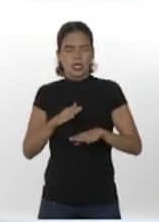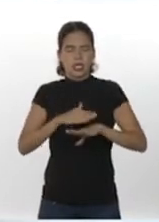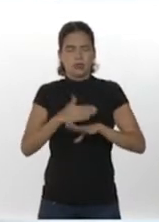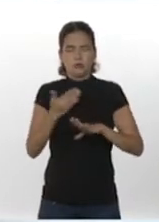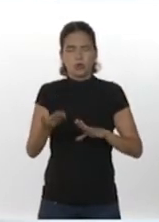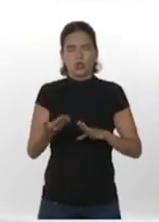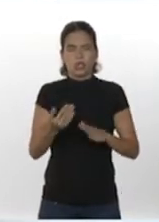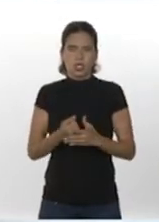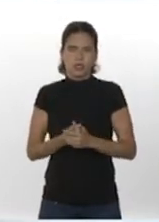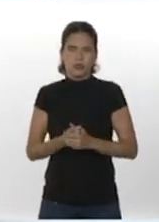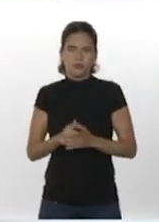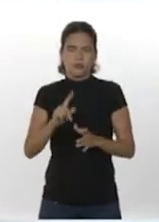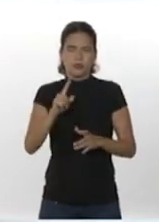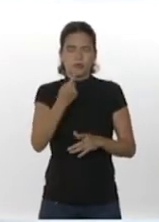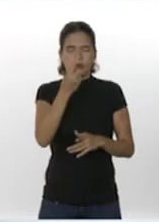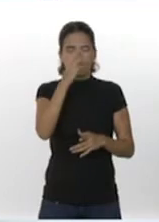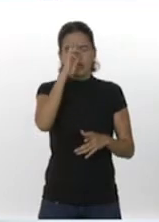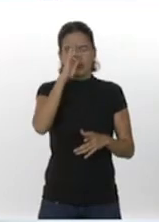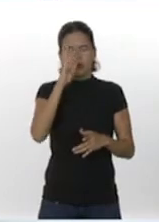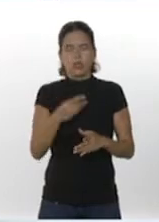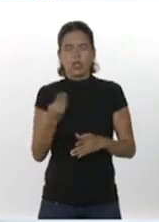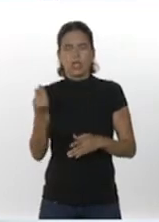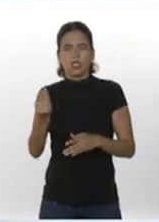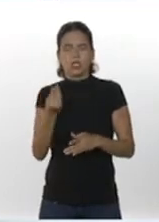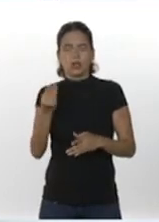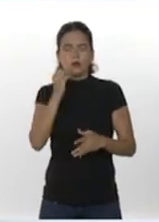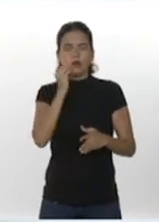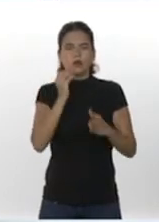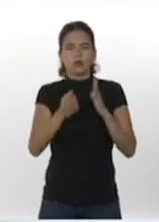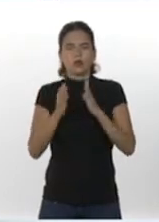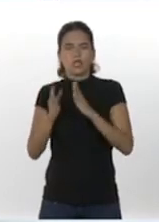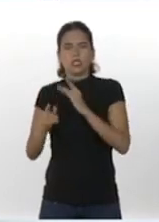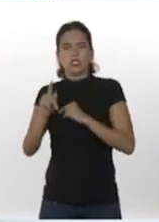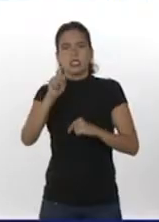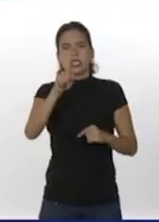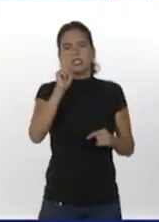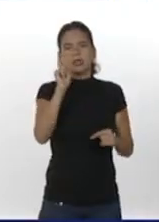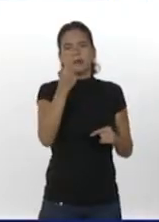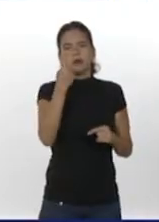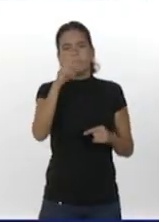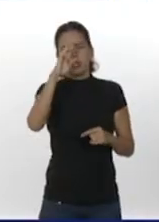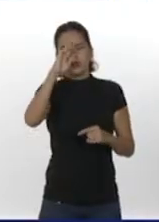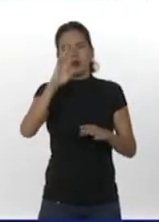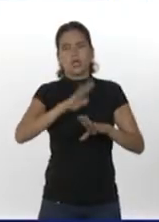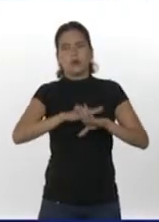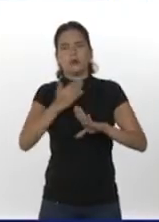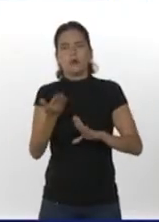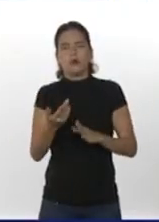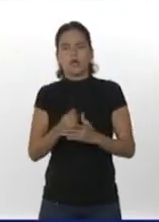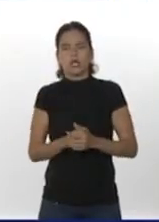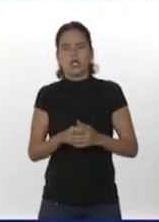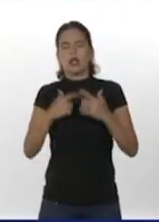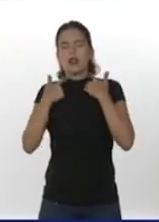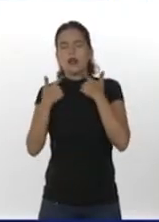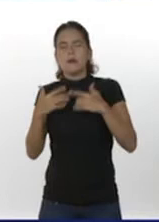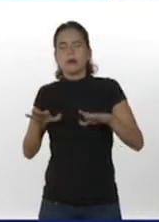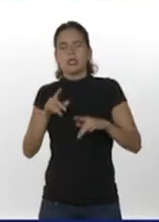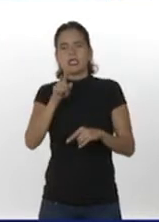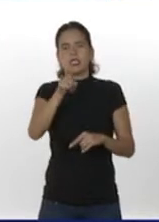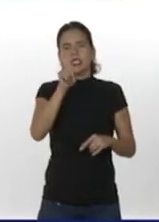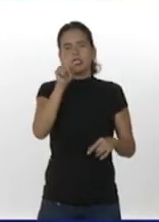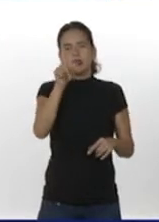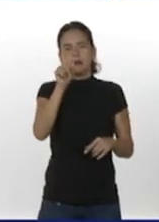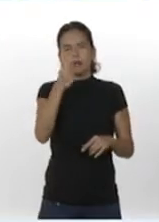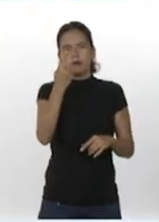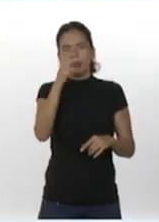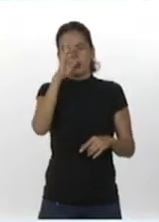esa Primera República, de cómo se organiza esa Primera República y por qué es la pérdida de esa Primera